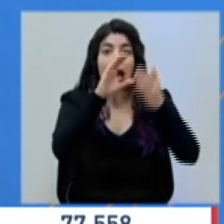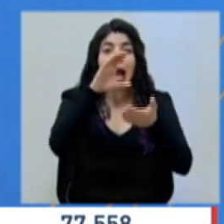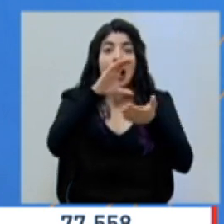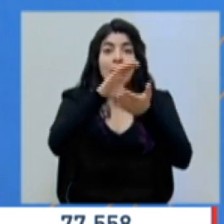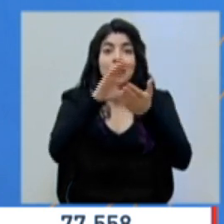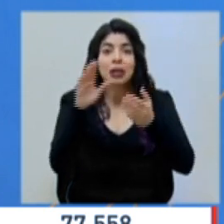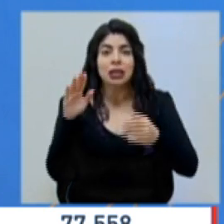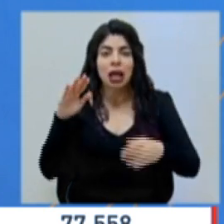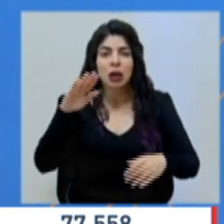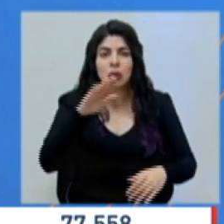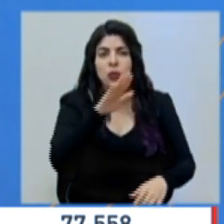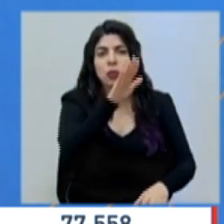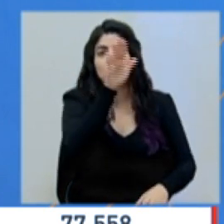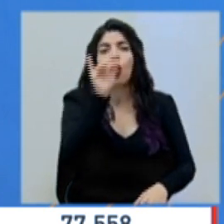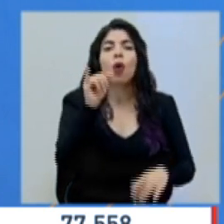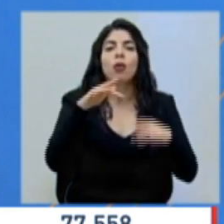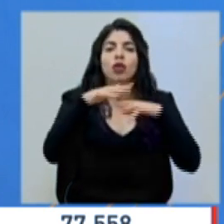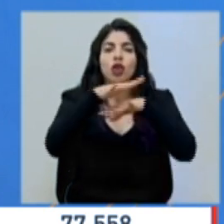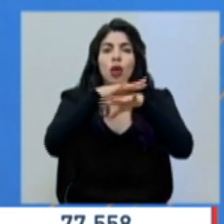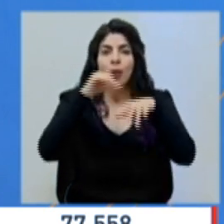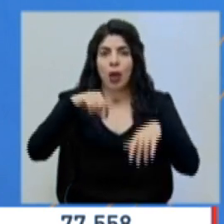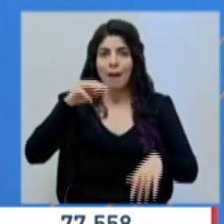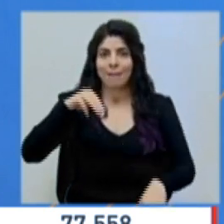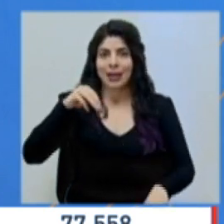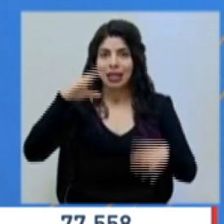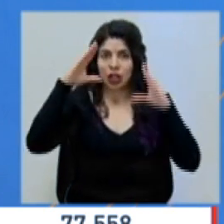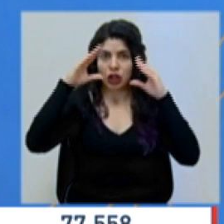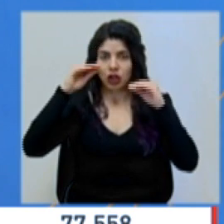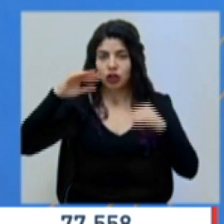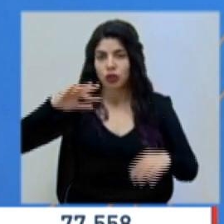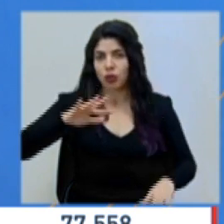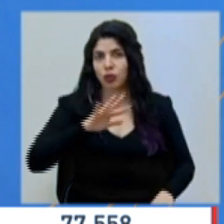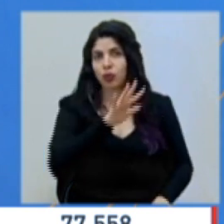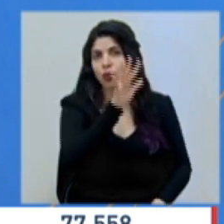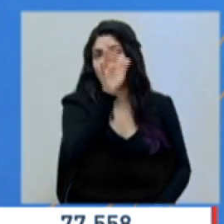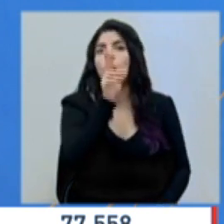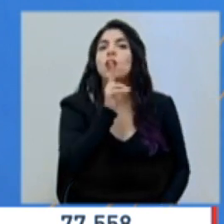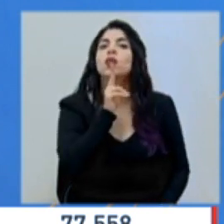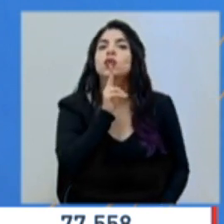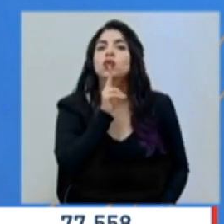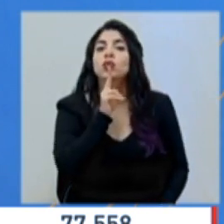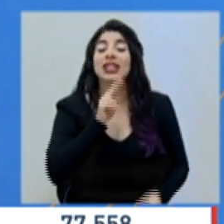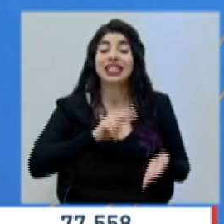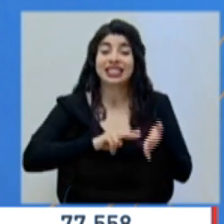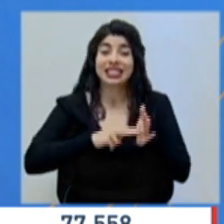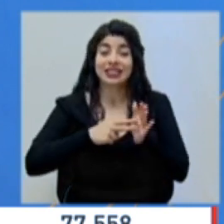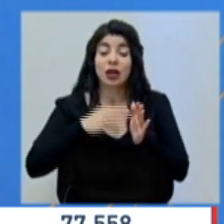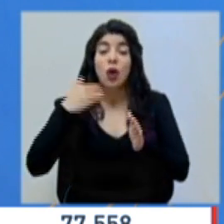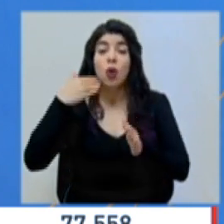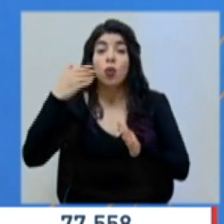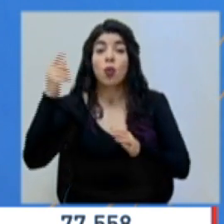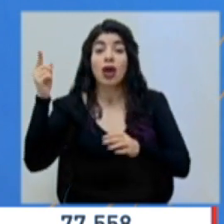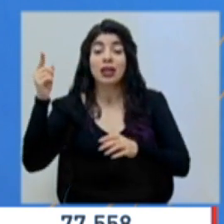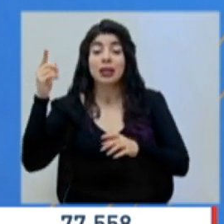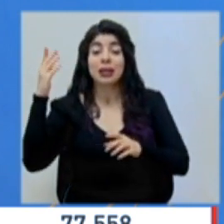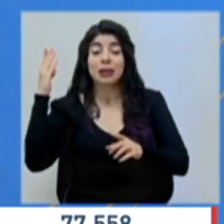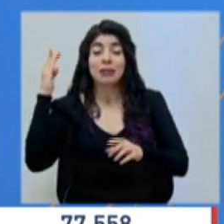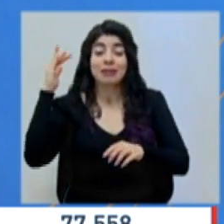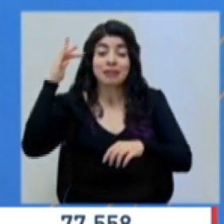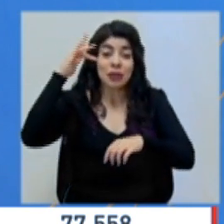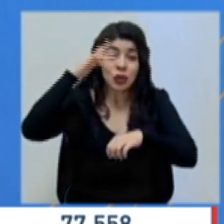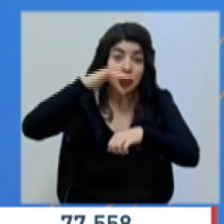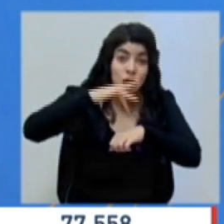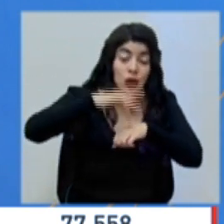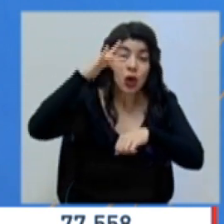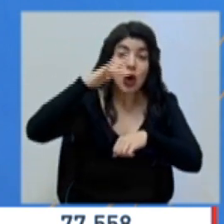tormenta tropical el día de hoy, martes, en la noche. Es decir, que prácticamente desde el impacto directo cuando entró